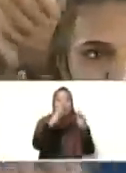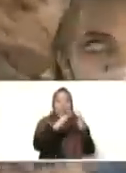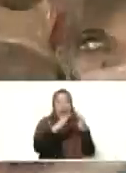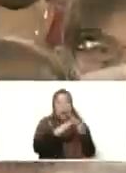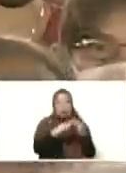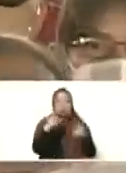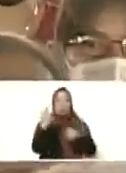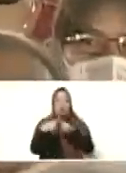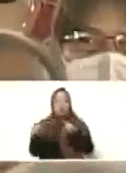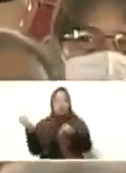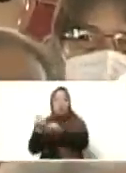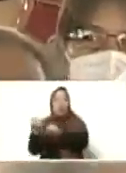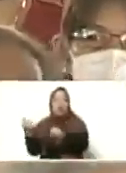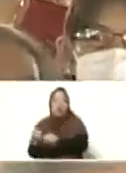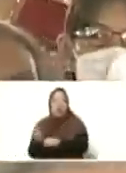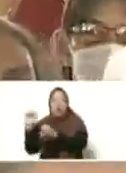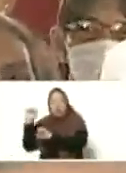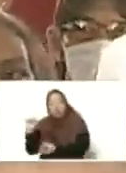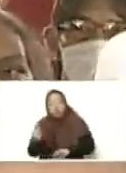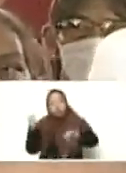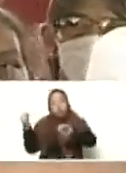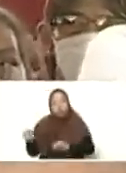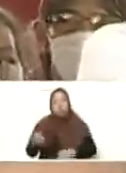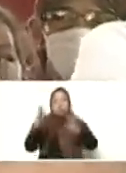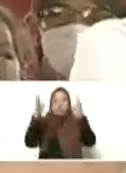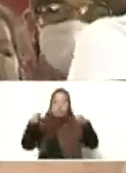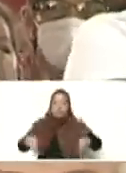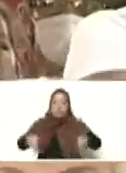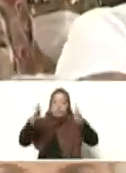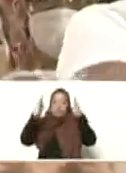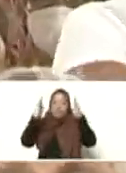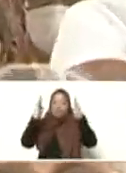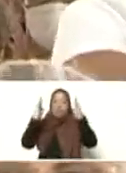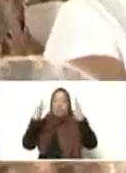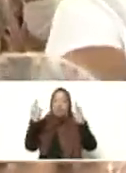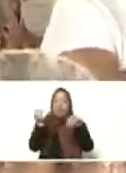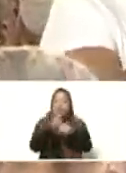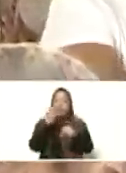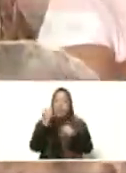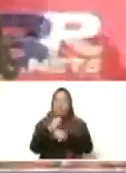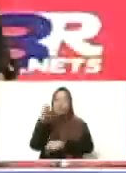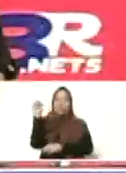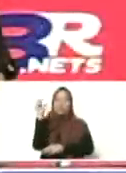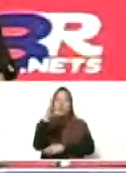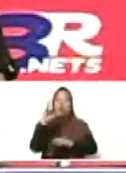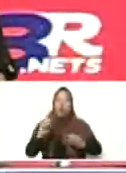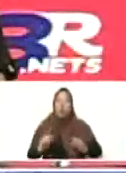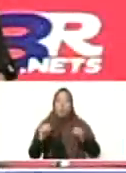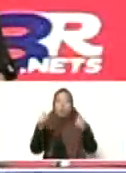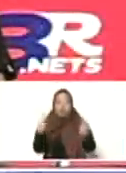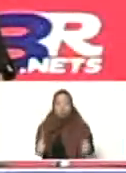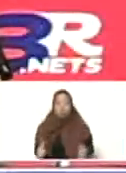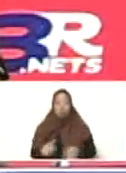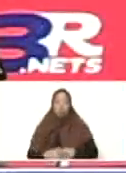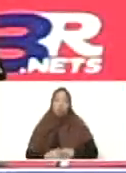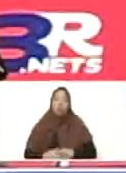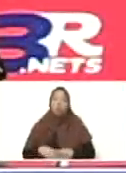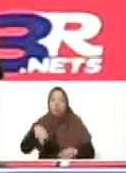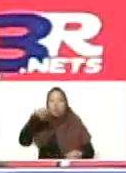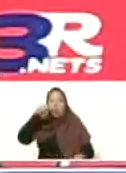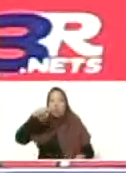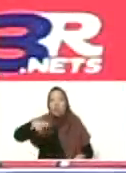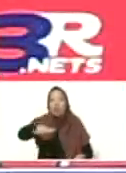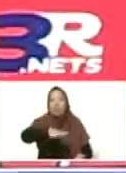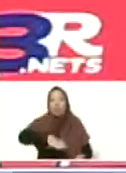y trabajadores residenciales presidente de esta asamblea de trabajo surgió del pueblo